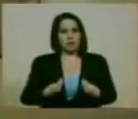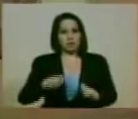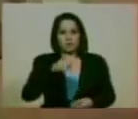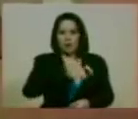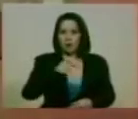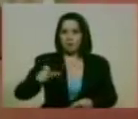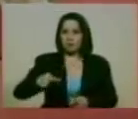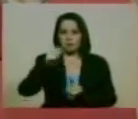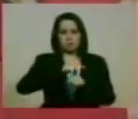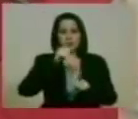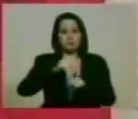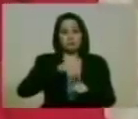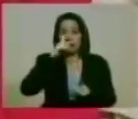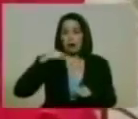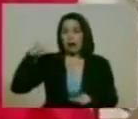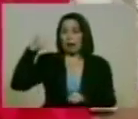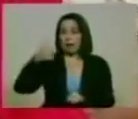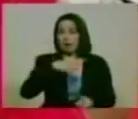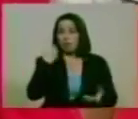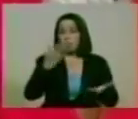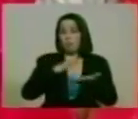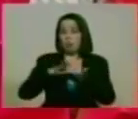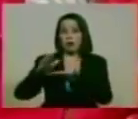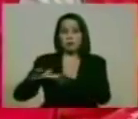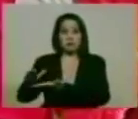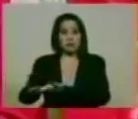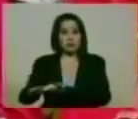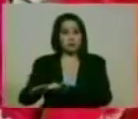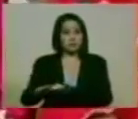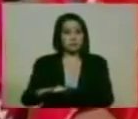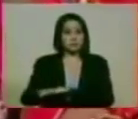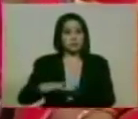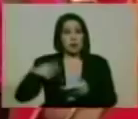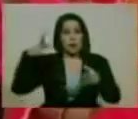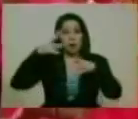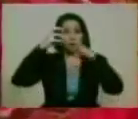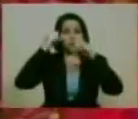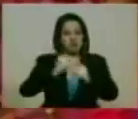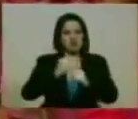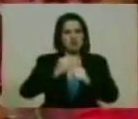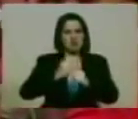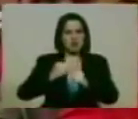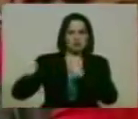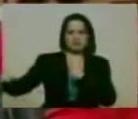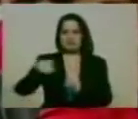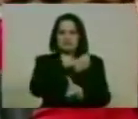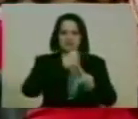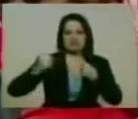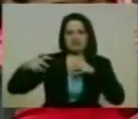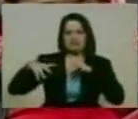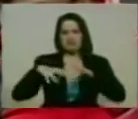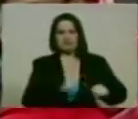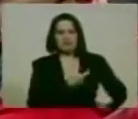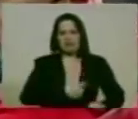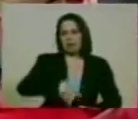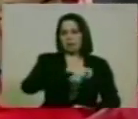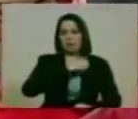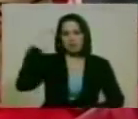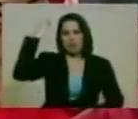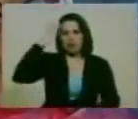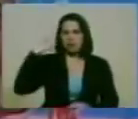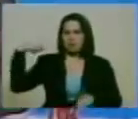por millones fueron sacrificados en la conquista salvaje de la Europa sobre la